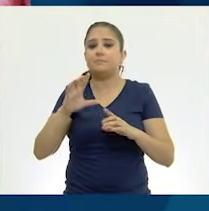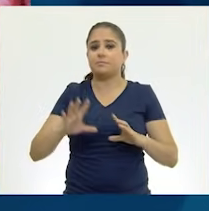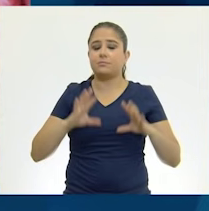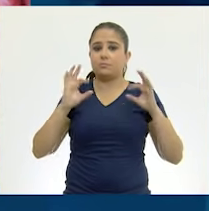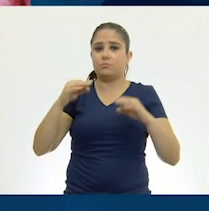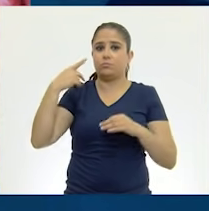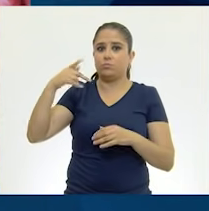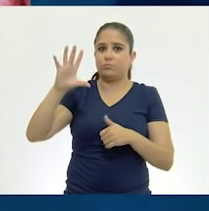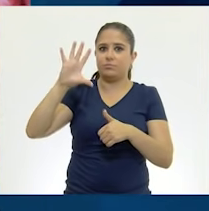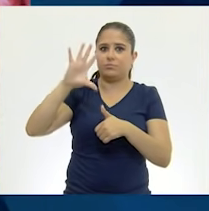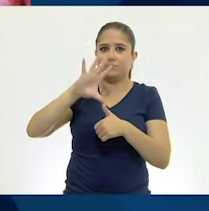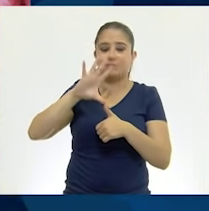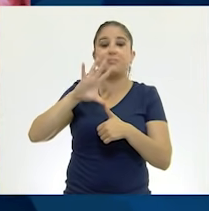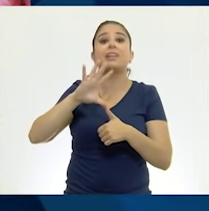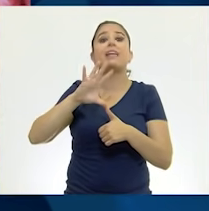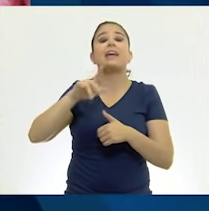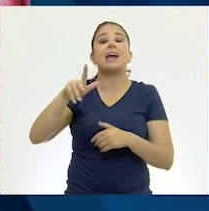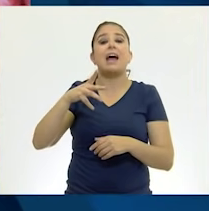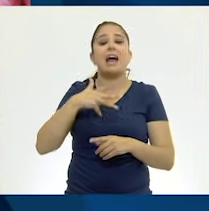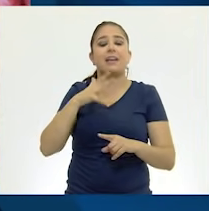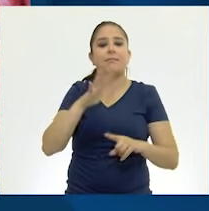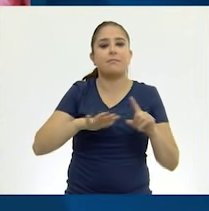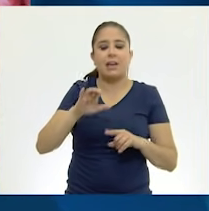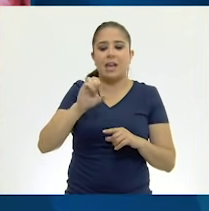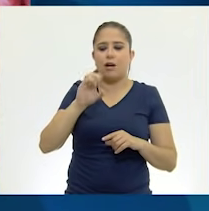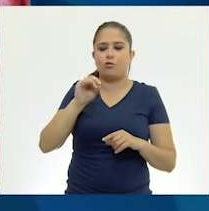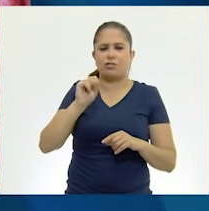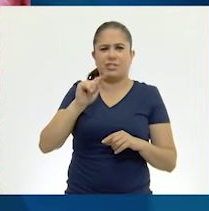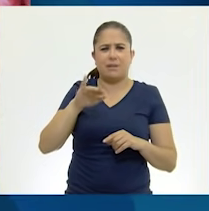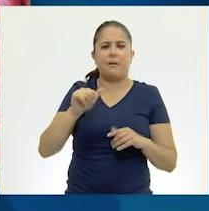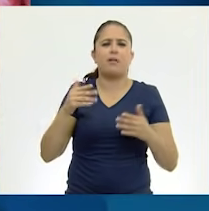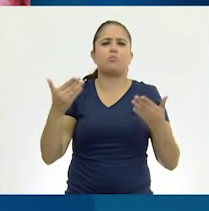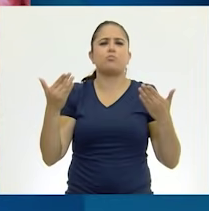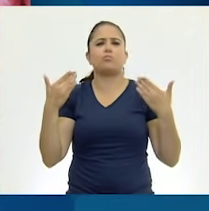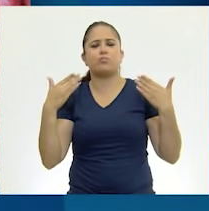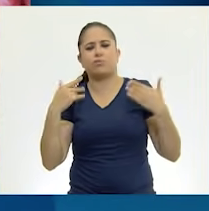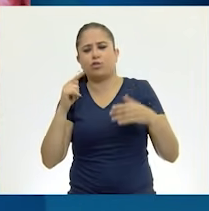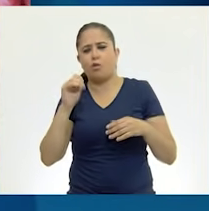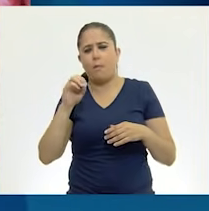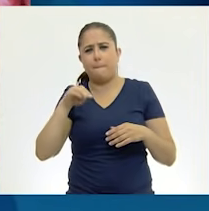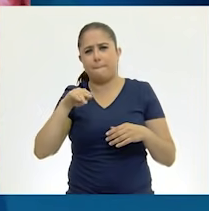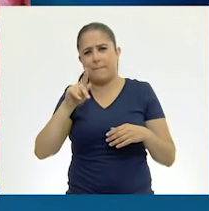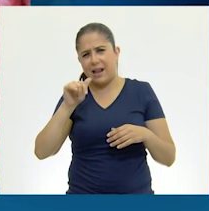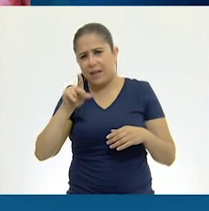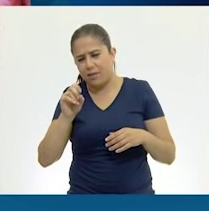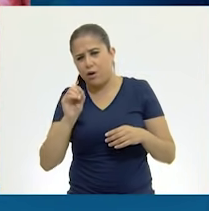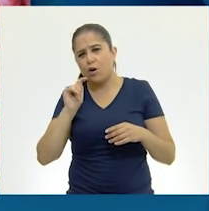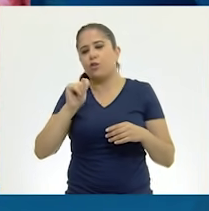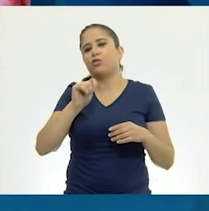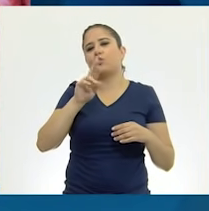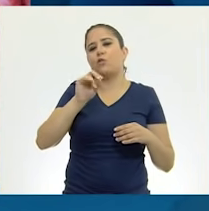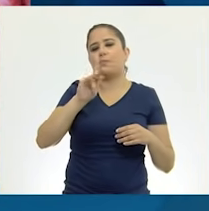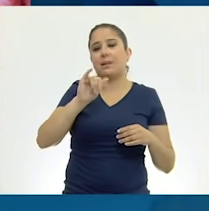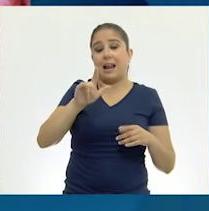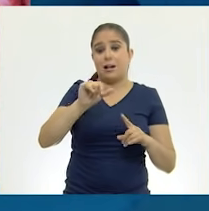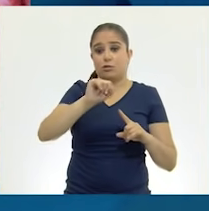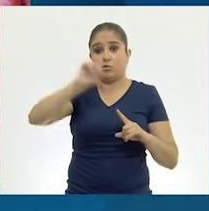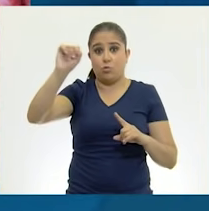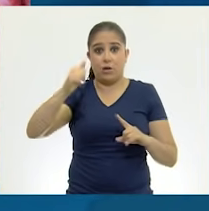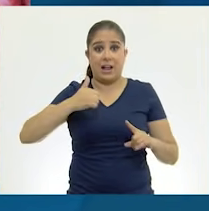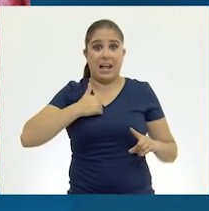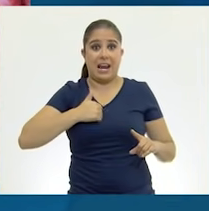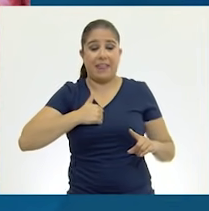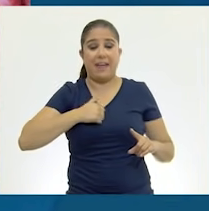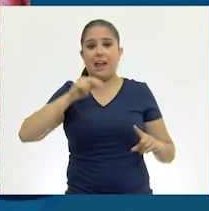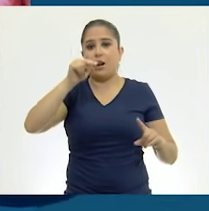de América. Se encuentran en ecosistemas templados y tropicales desde el sur de Canadá hasta